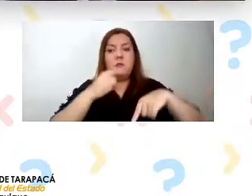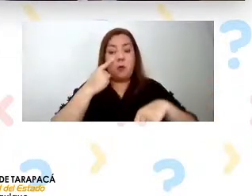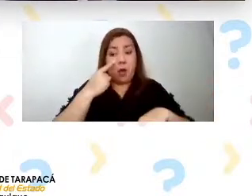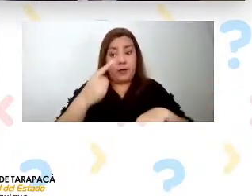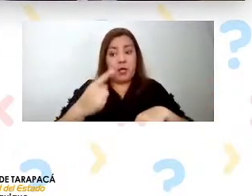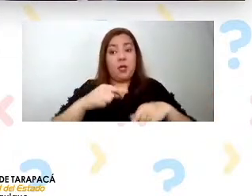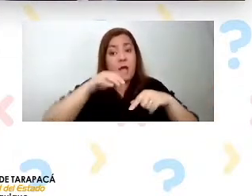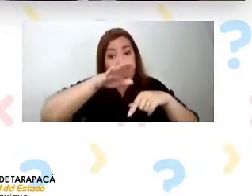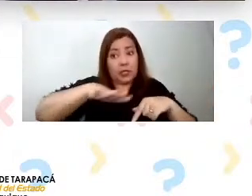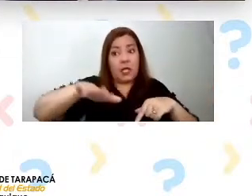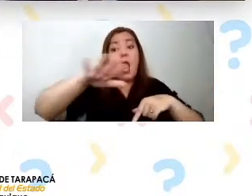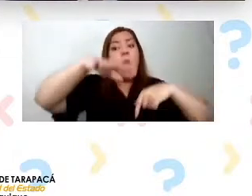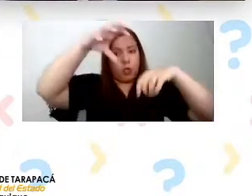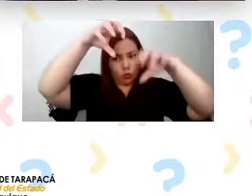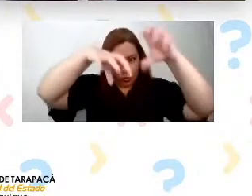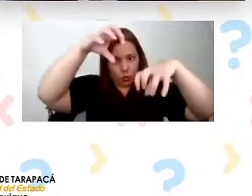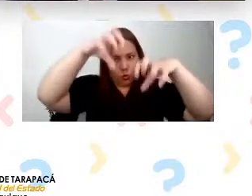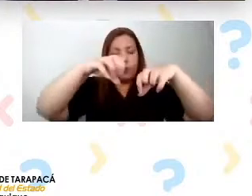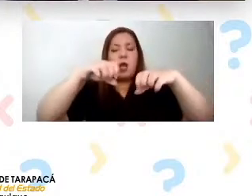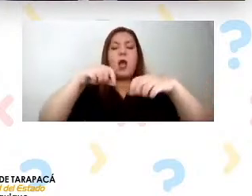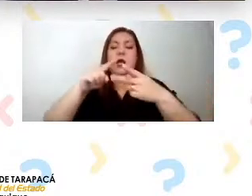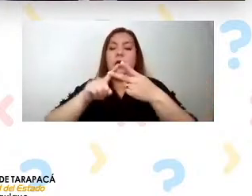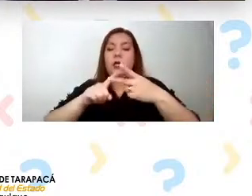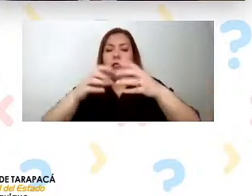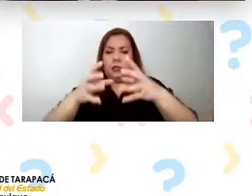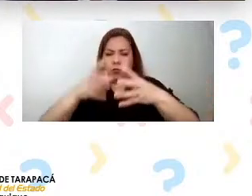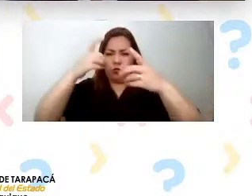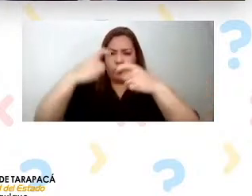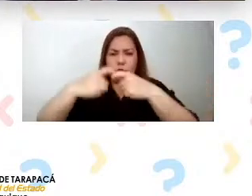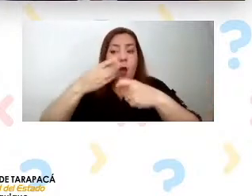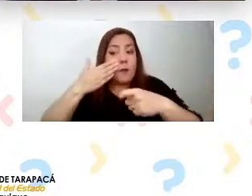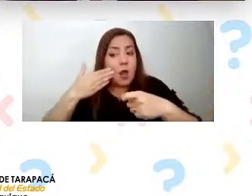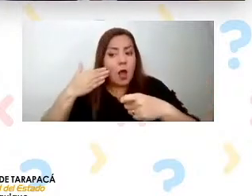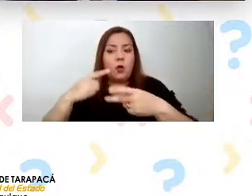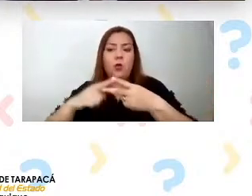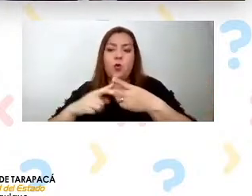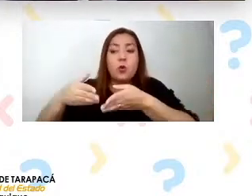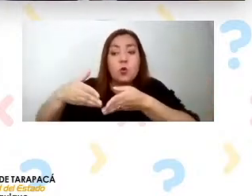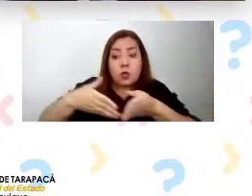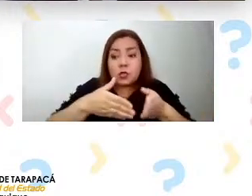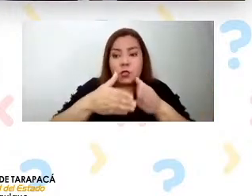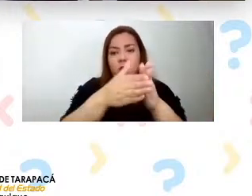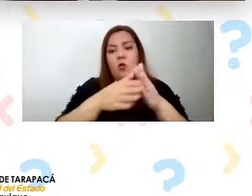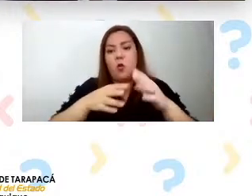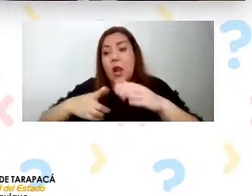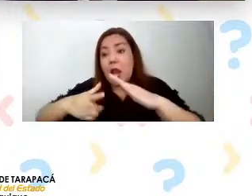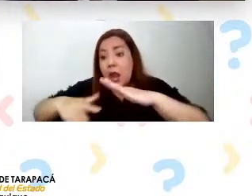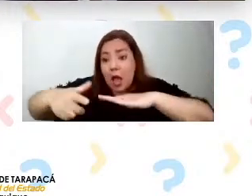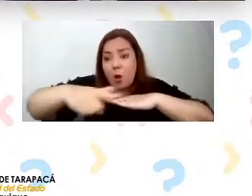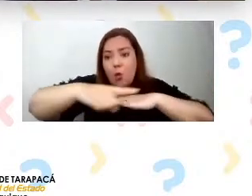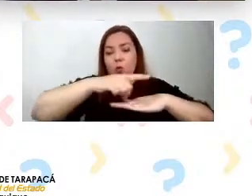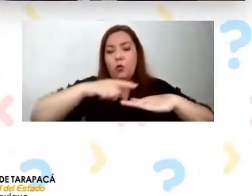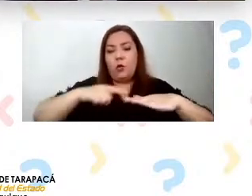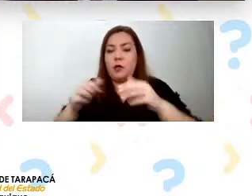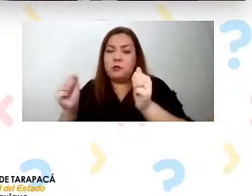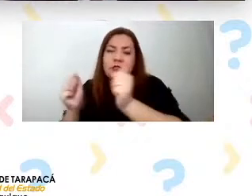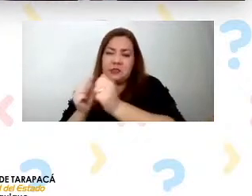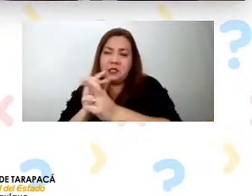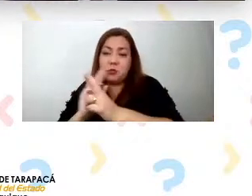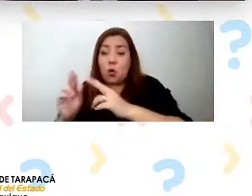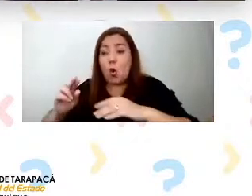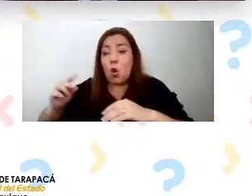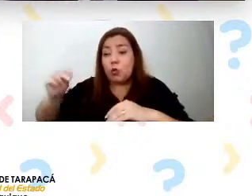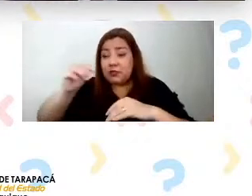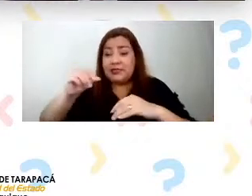estos glaciares, los nevados, los ríos altoandinos, las vertientes y lagunas asociadas a los salares, y